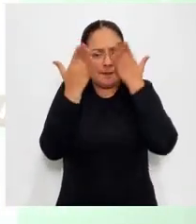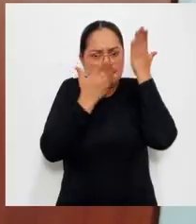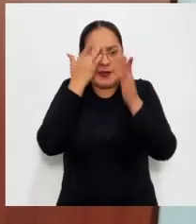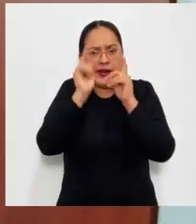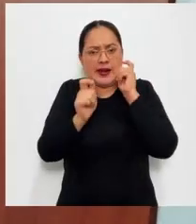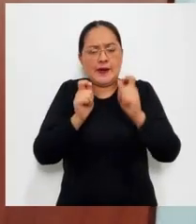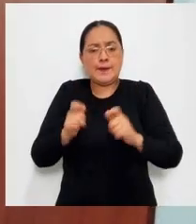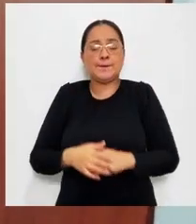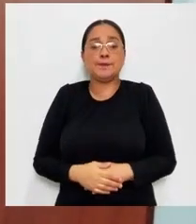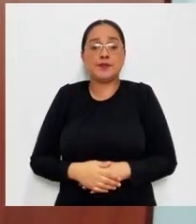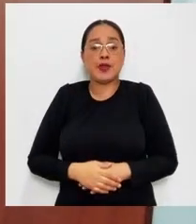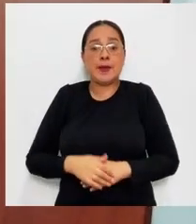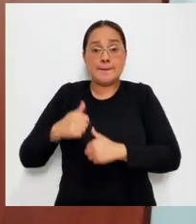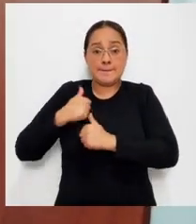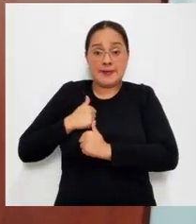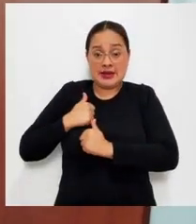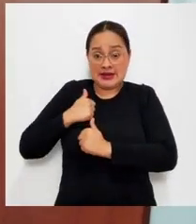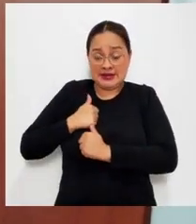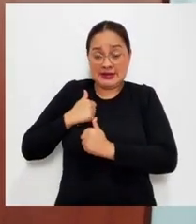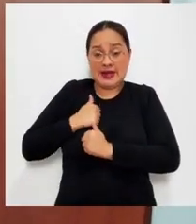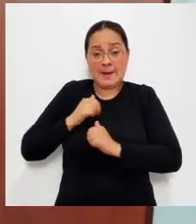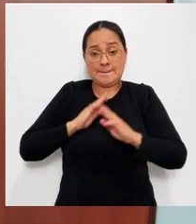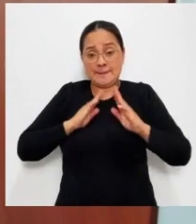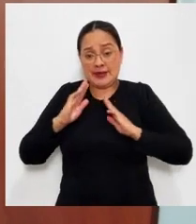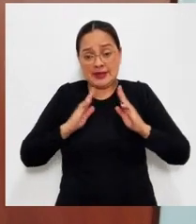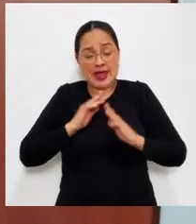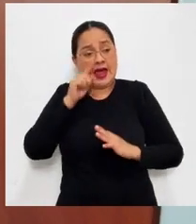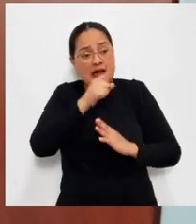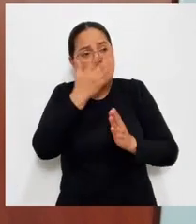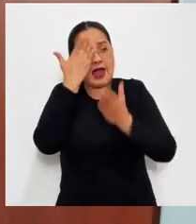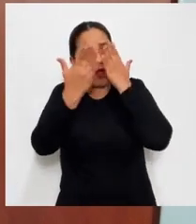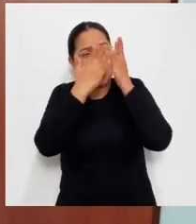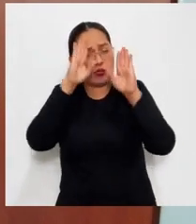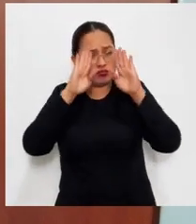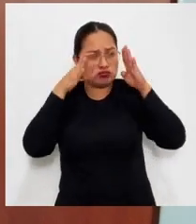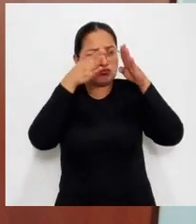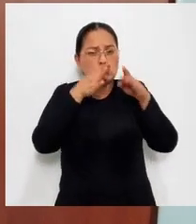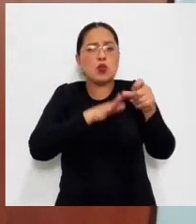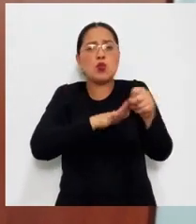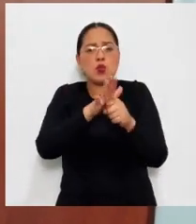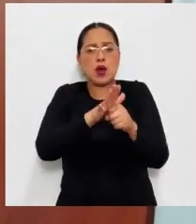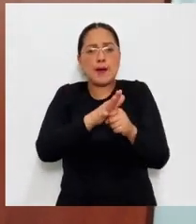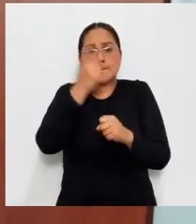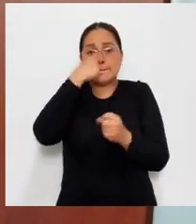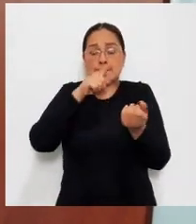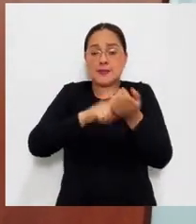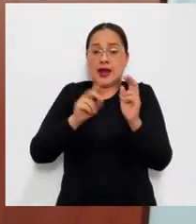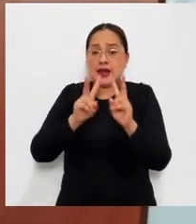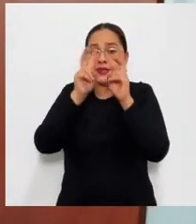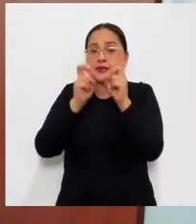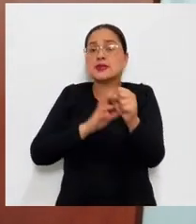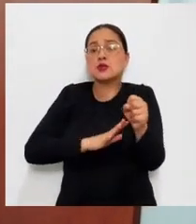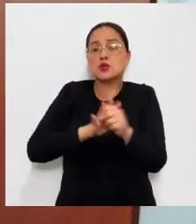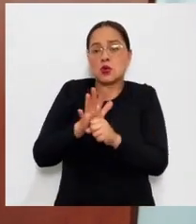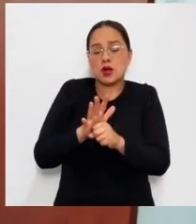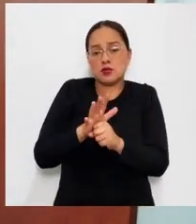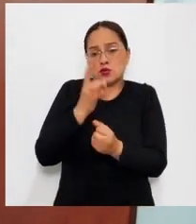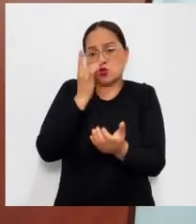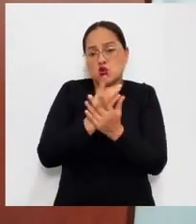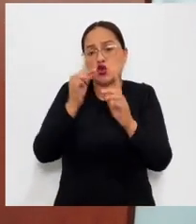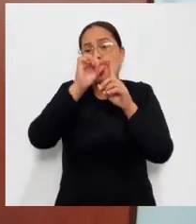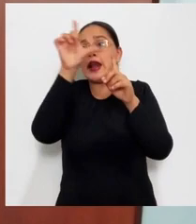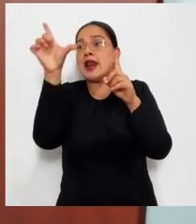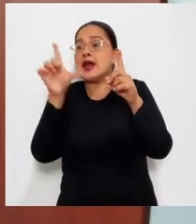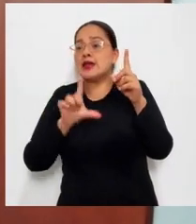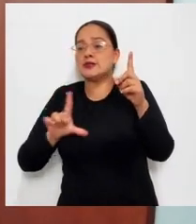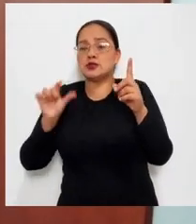ciudadanía. Las Fuerzas Armadas están capacitadas, hechas, formadas exclusivamente para un tema y es justamente